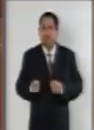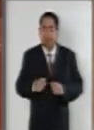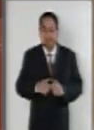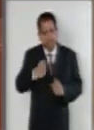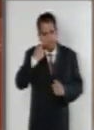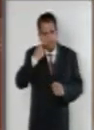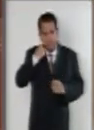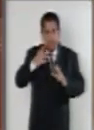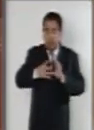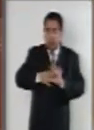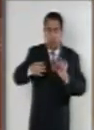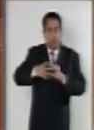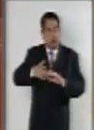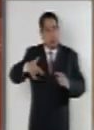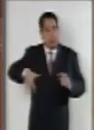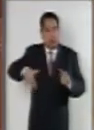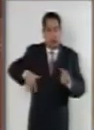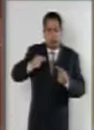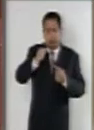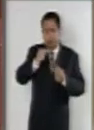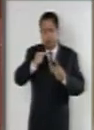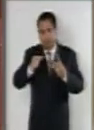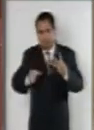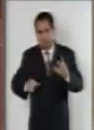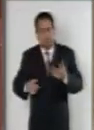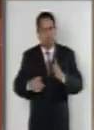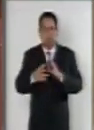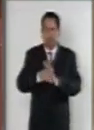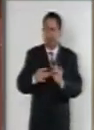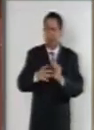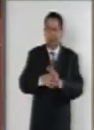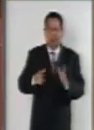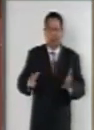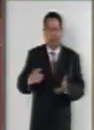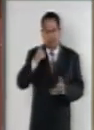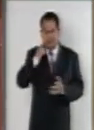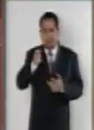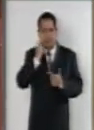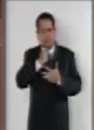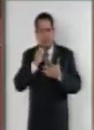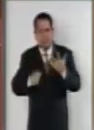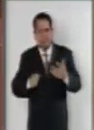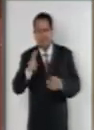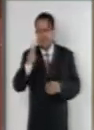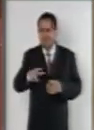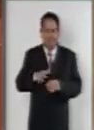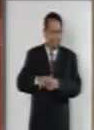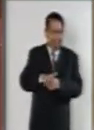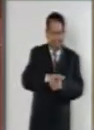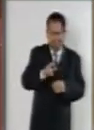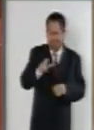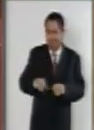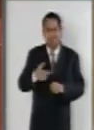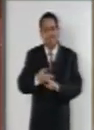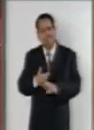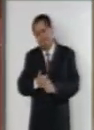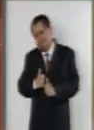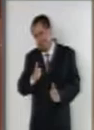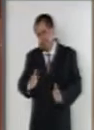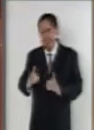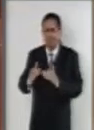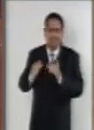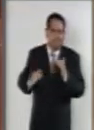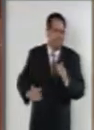la exposición de motivos es una descripción de la situación de miseria, de atraso, de desigualdad,